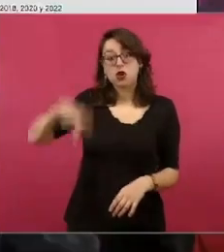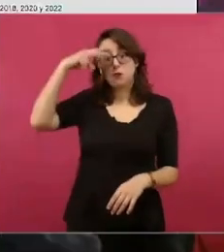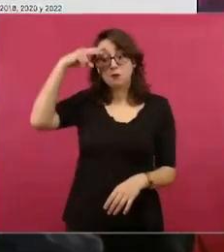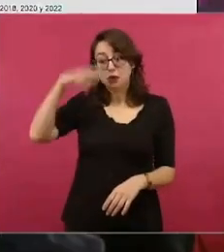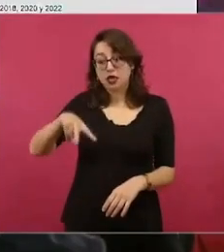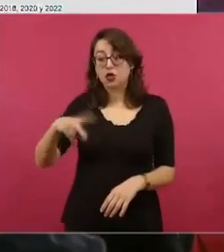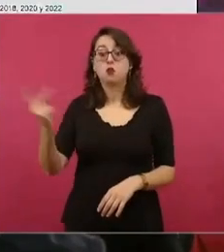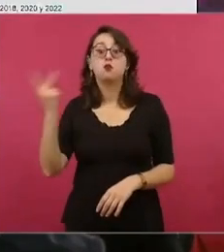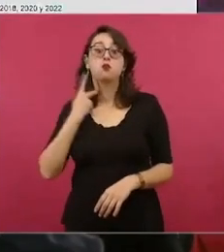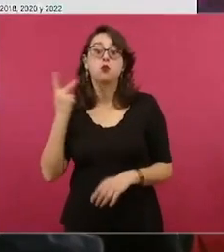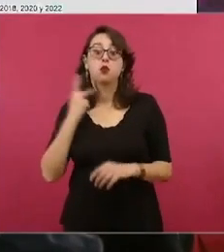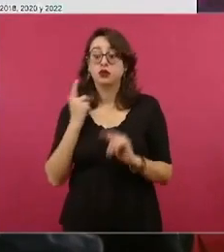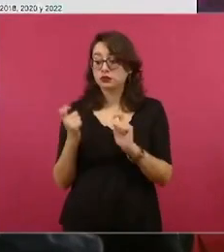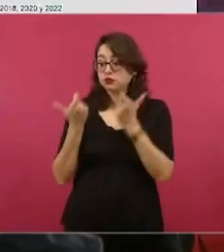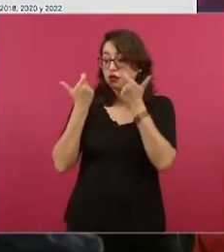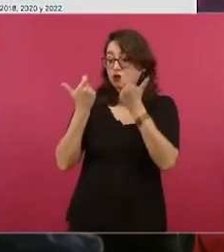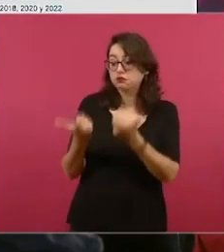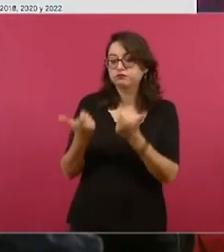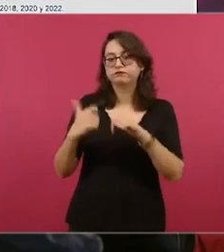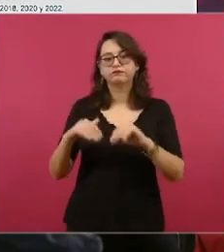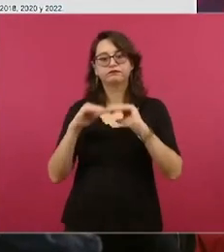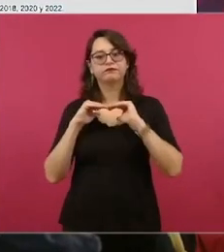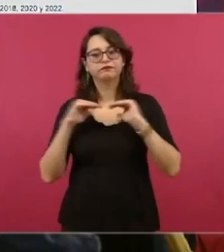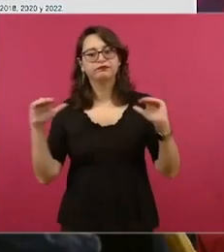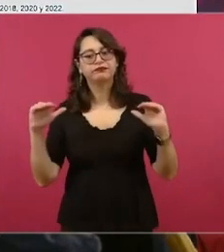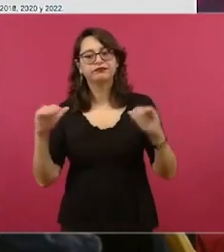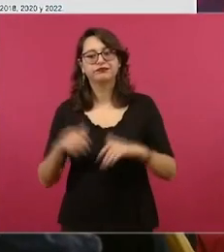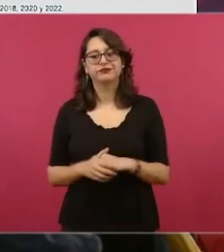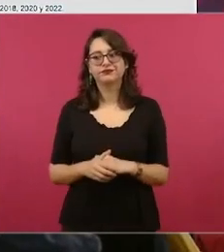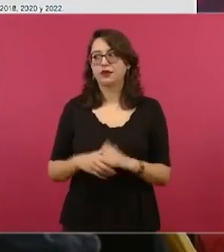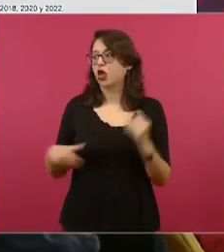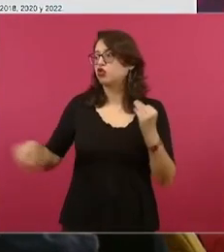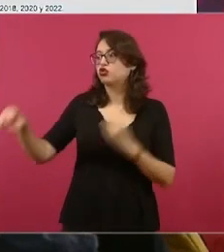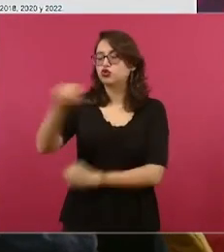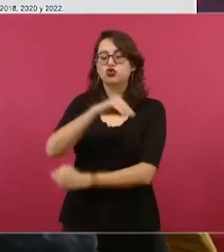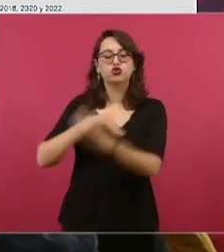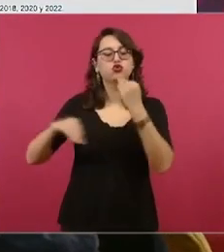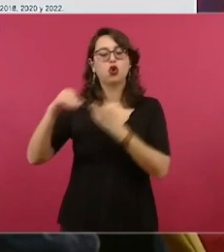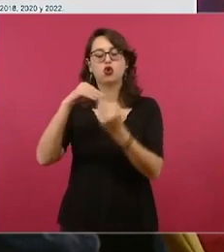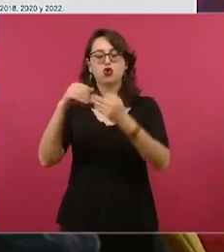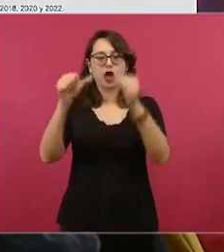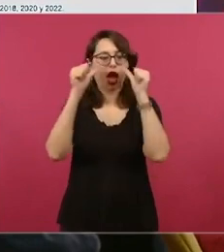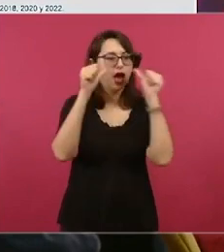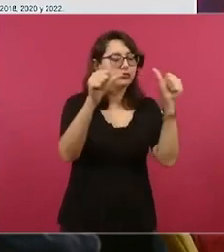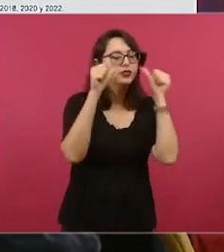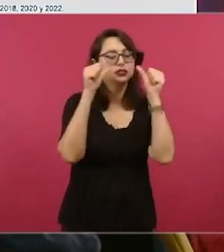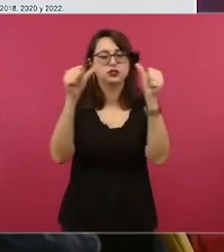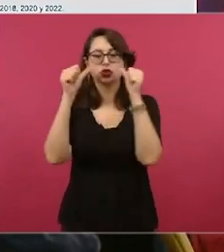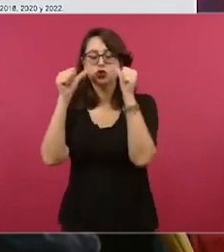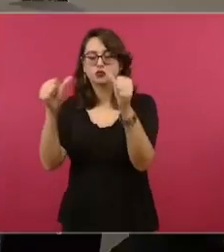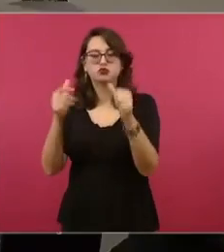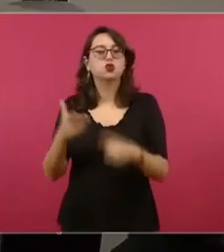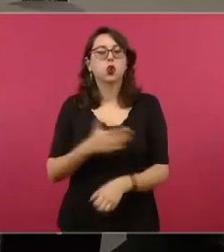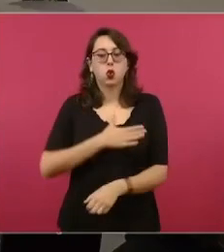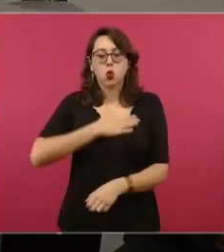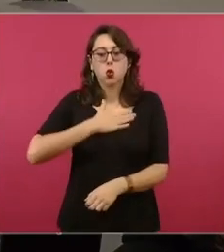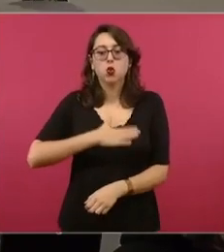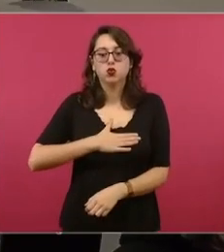atiende a todos, pero con preferencia a la gente más necesitada.